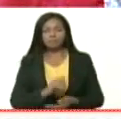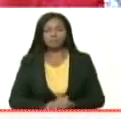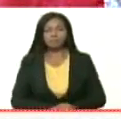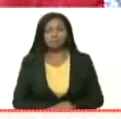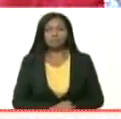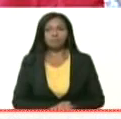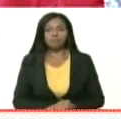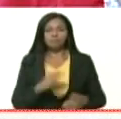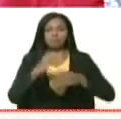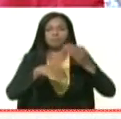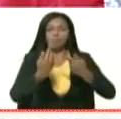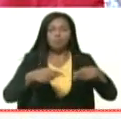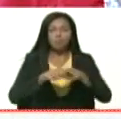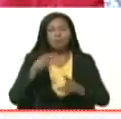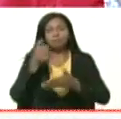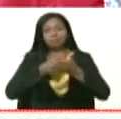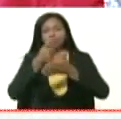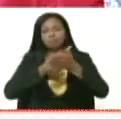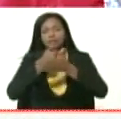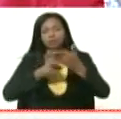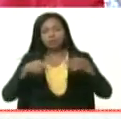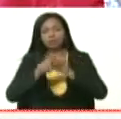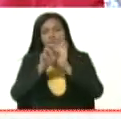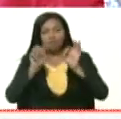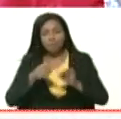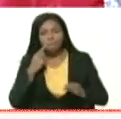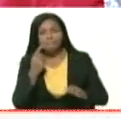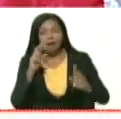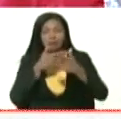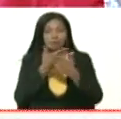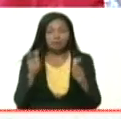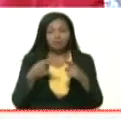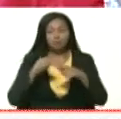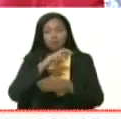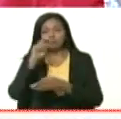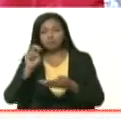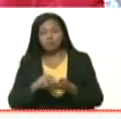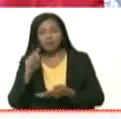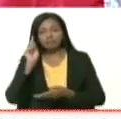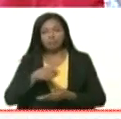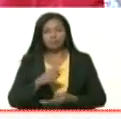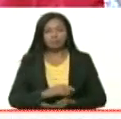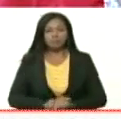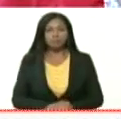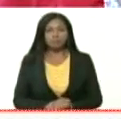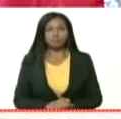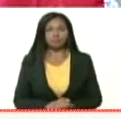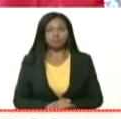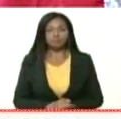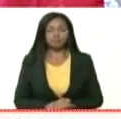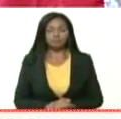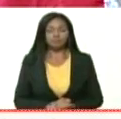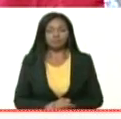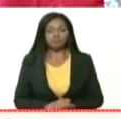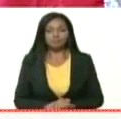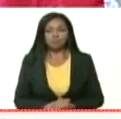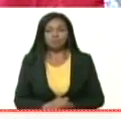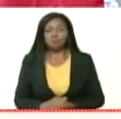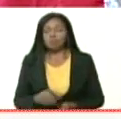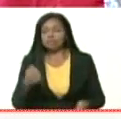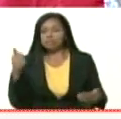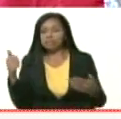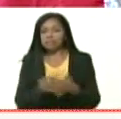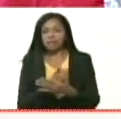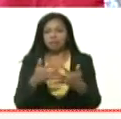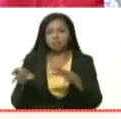la secuencia de luchas por la liberación nacional, por la descolonización